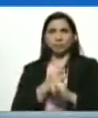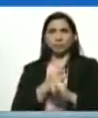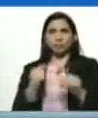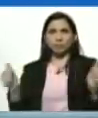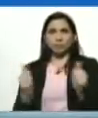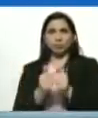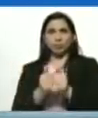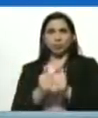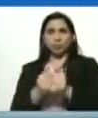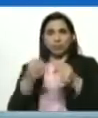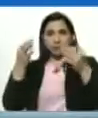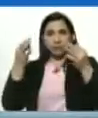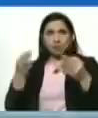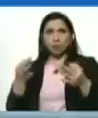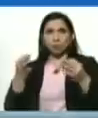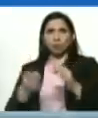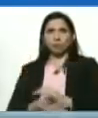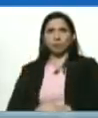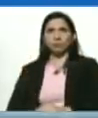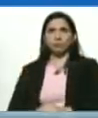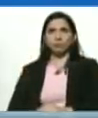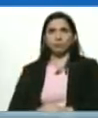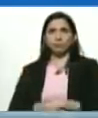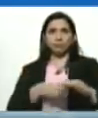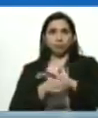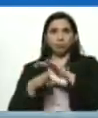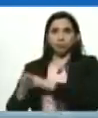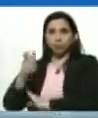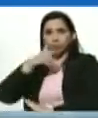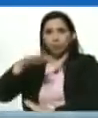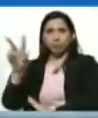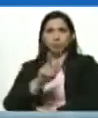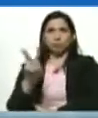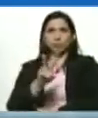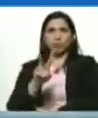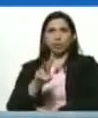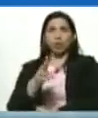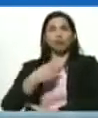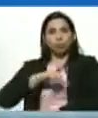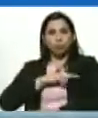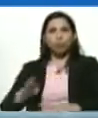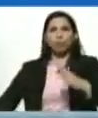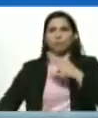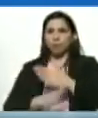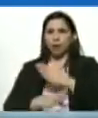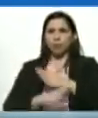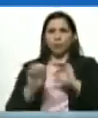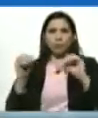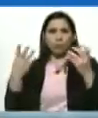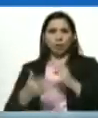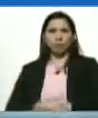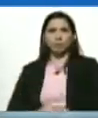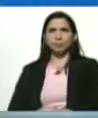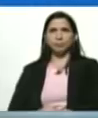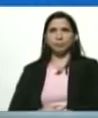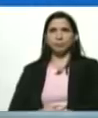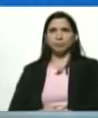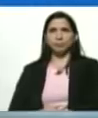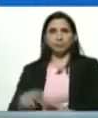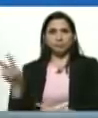seguridad de acceso para el pueblo de venezuela eso lo vamos a lograr eso lo vamos a lograr